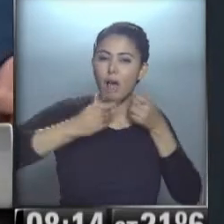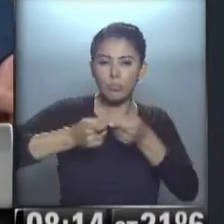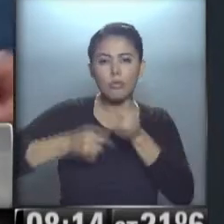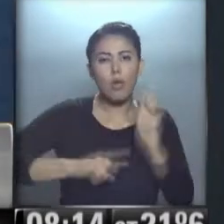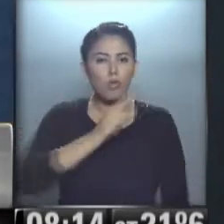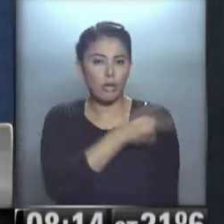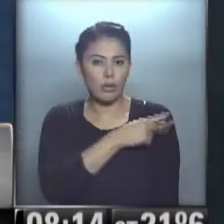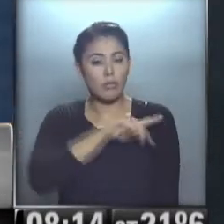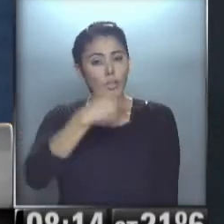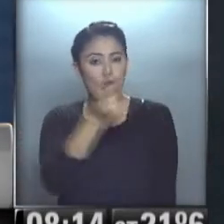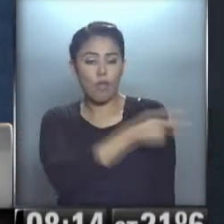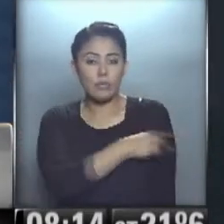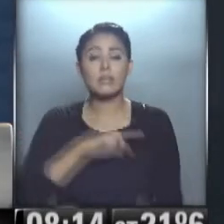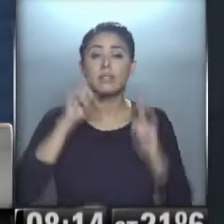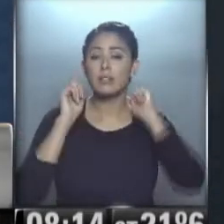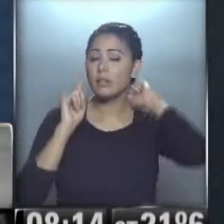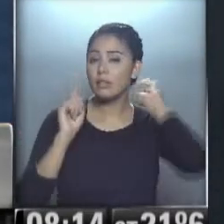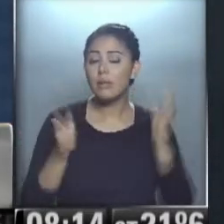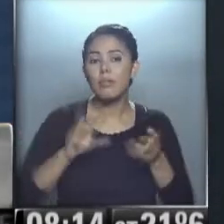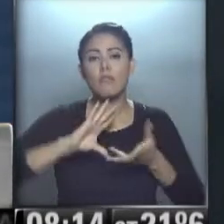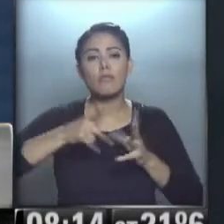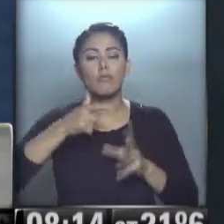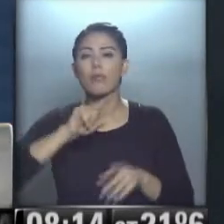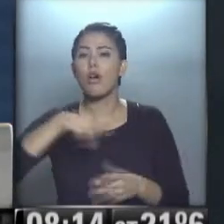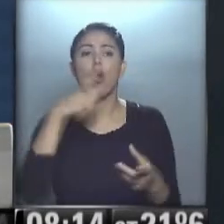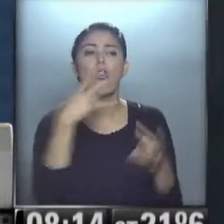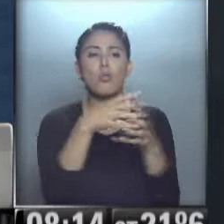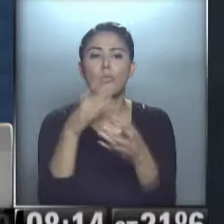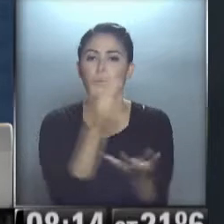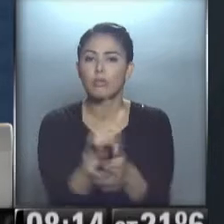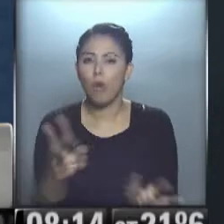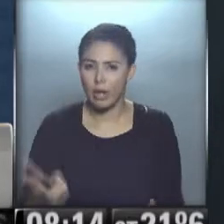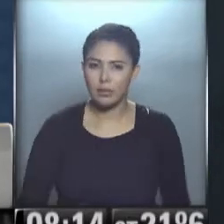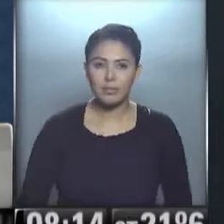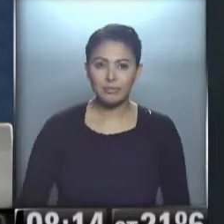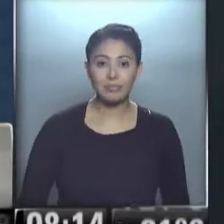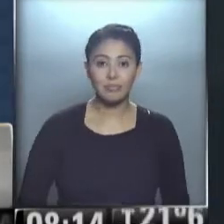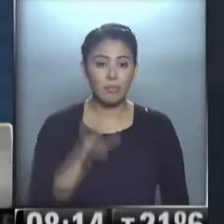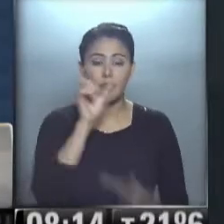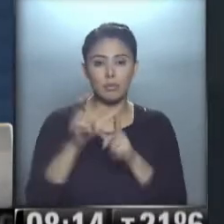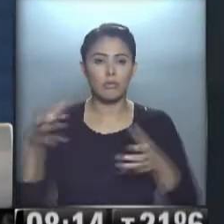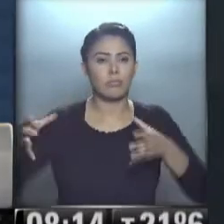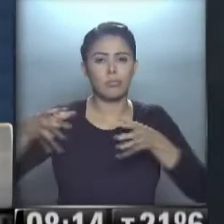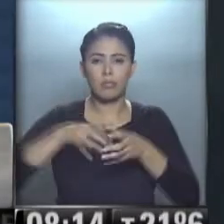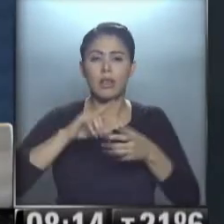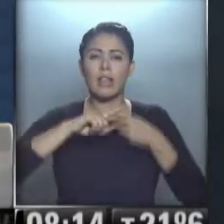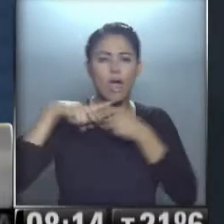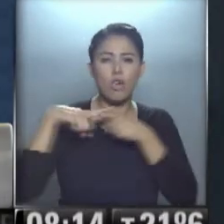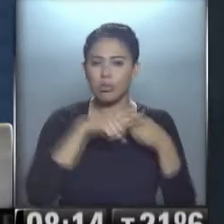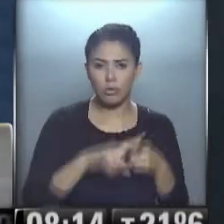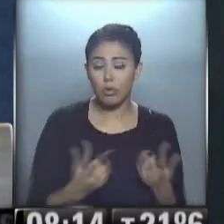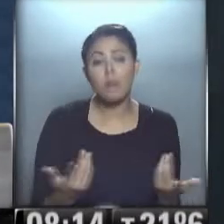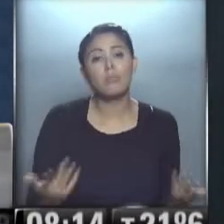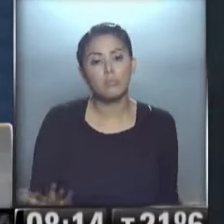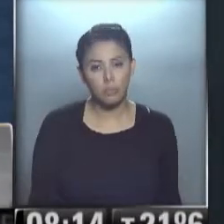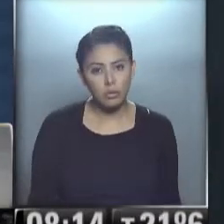y oficiales, y a su vez mecanismos sin representación unificada, es decir, no había personería unificada en proceso de negociación, por lo